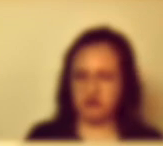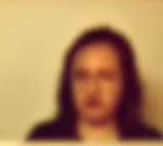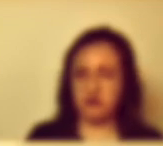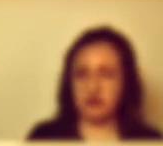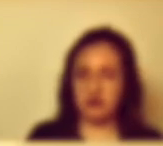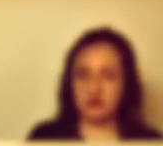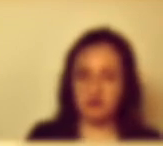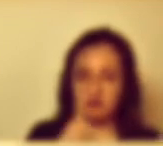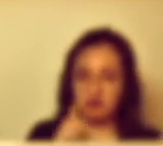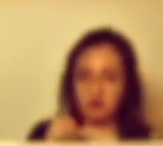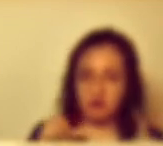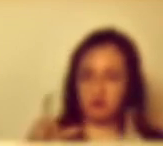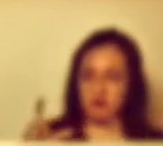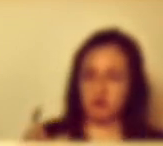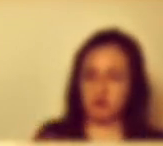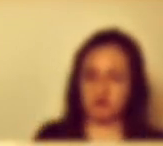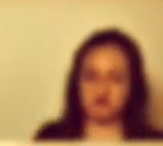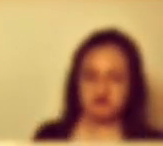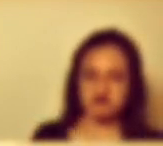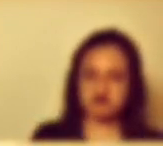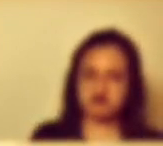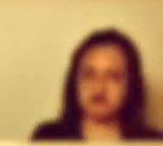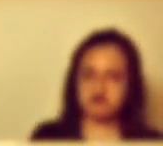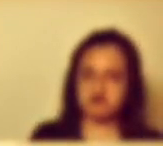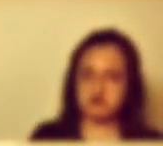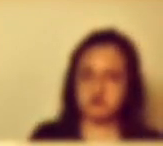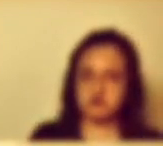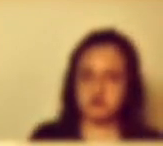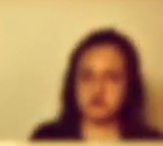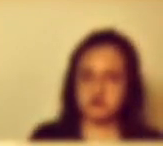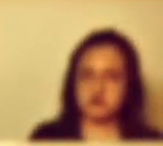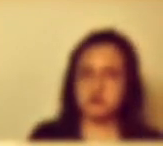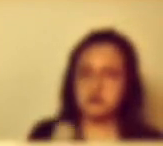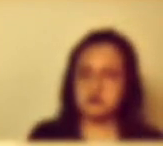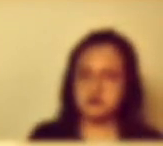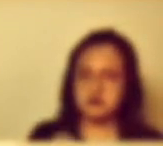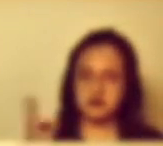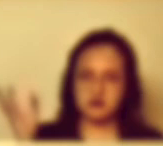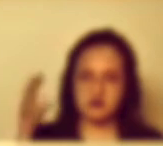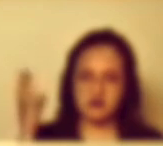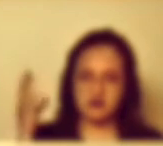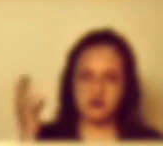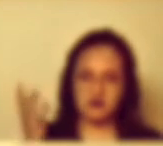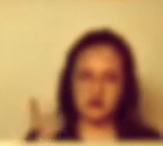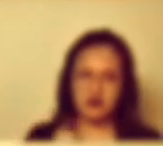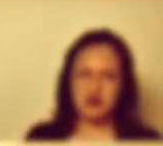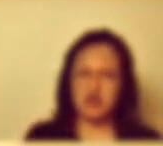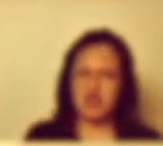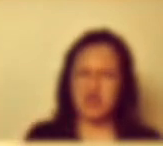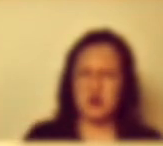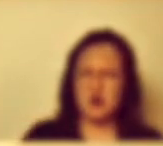Tenemos fotografías de cuando están las patrullas de la Guardia Nacional,